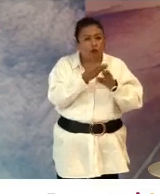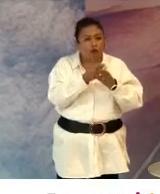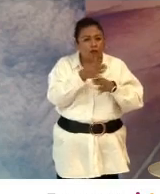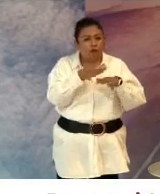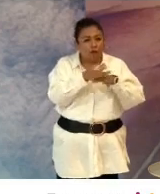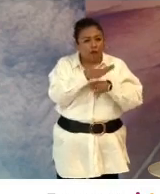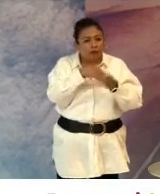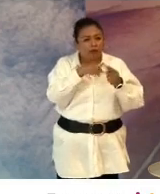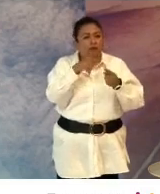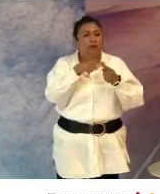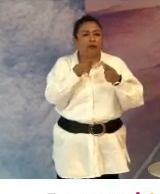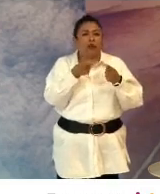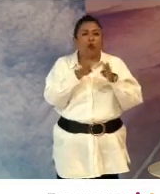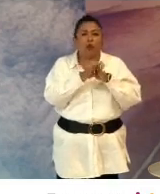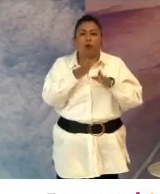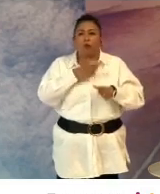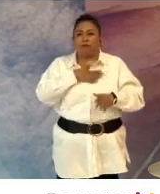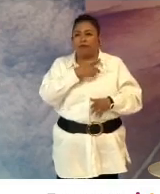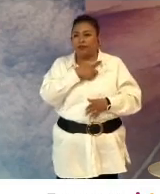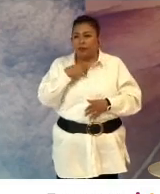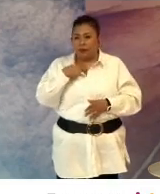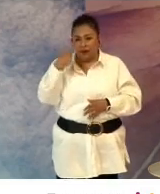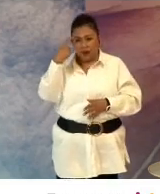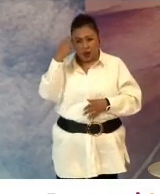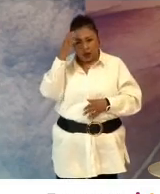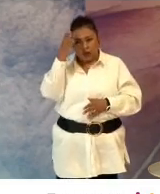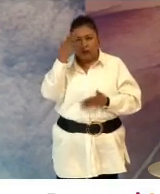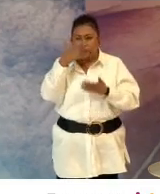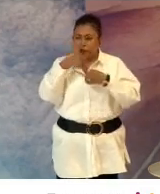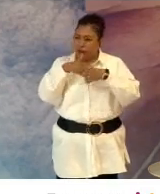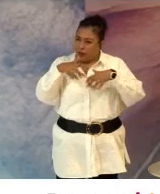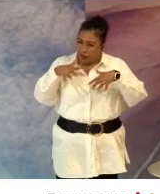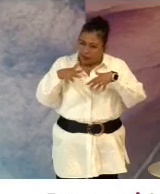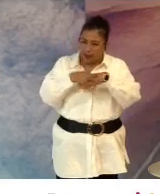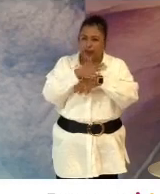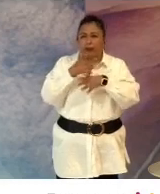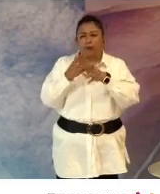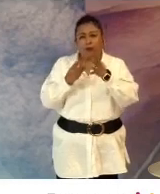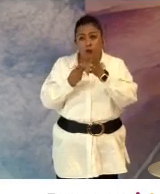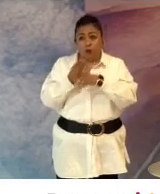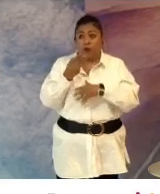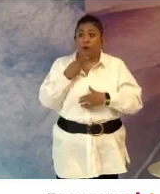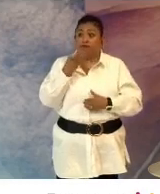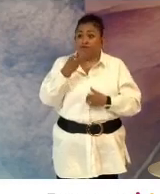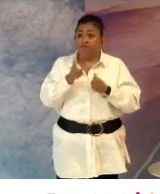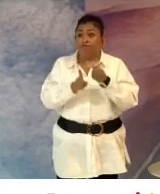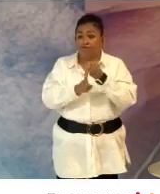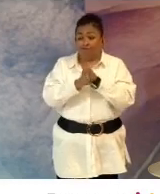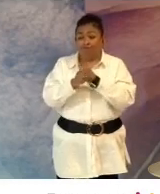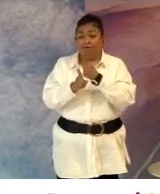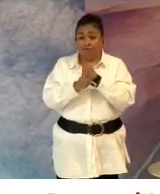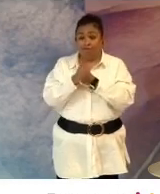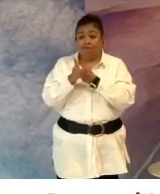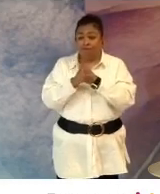regenerar nuestra conciencia social, y este es el problema que